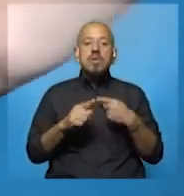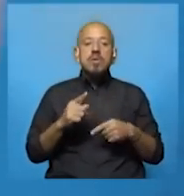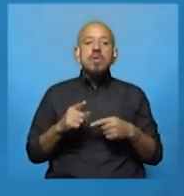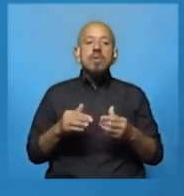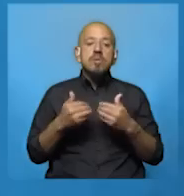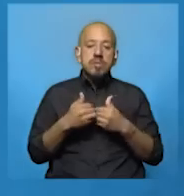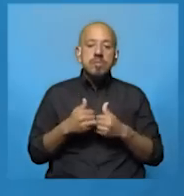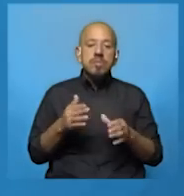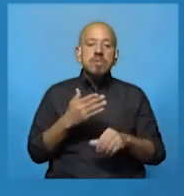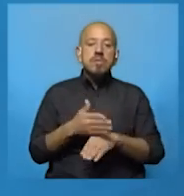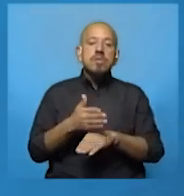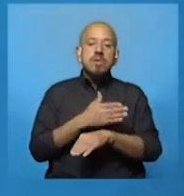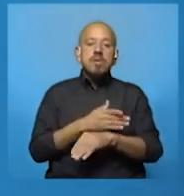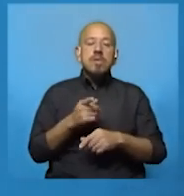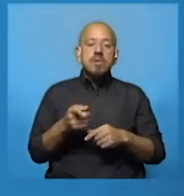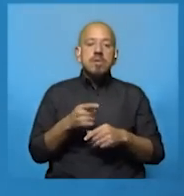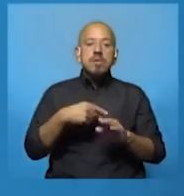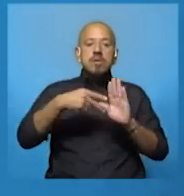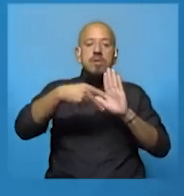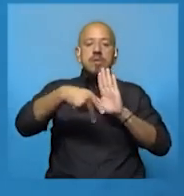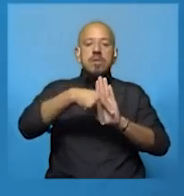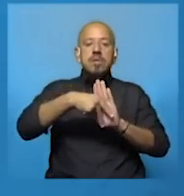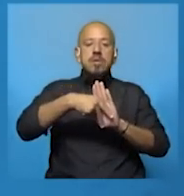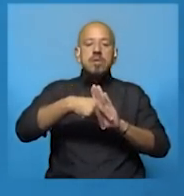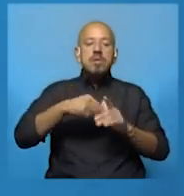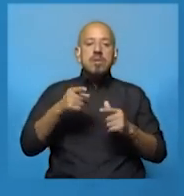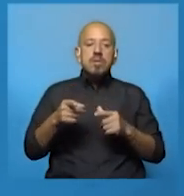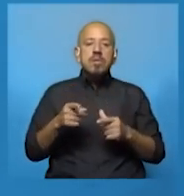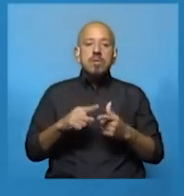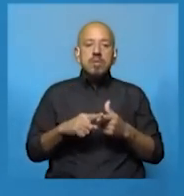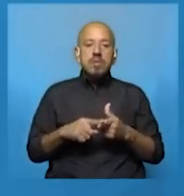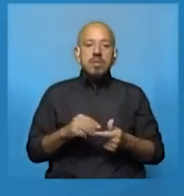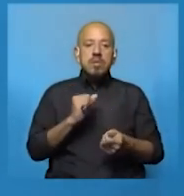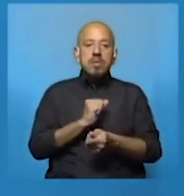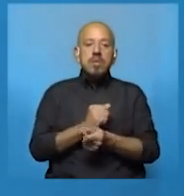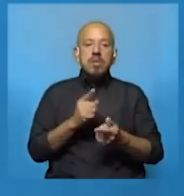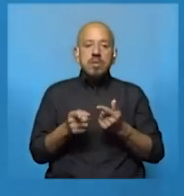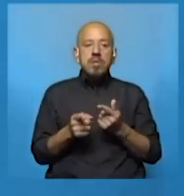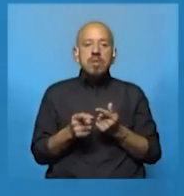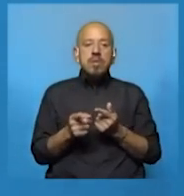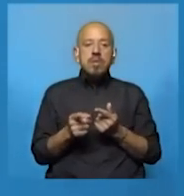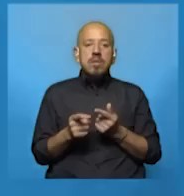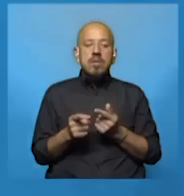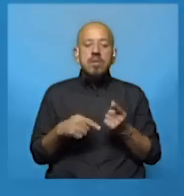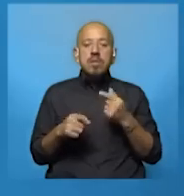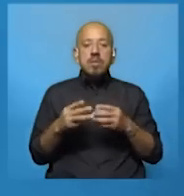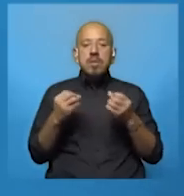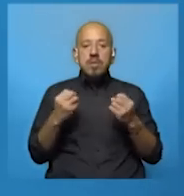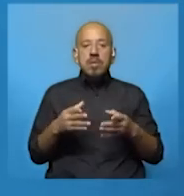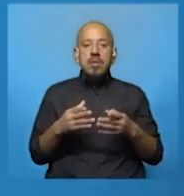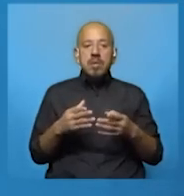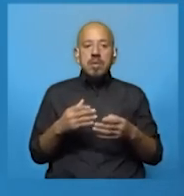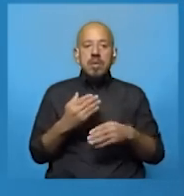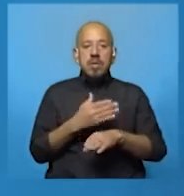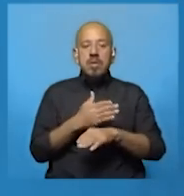comienza desde antes la norma penal es un lugar donde se puede traslucir estas desigualdades Porque detrás de